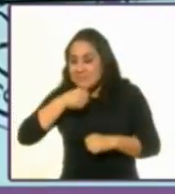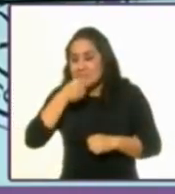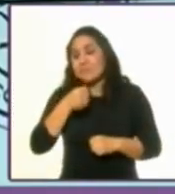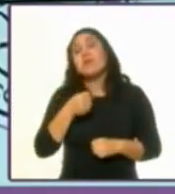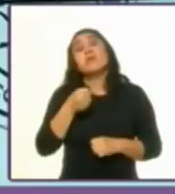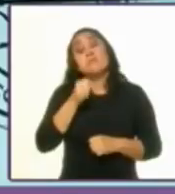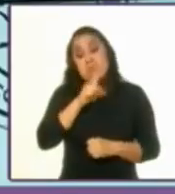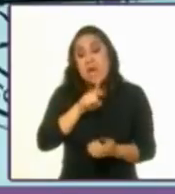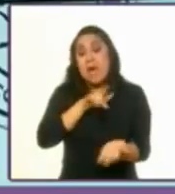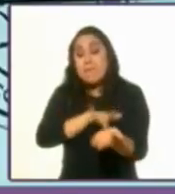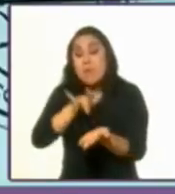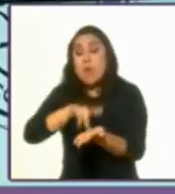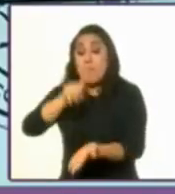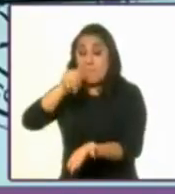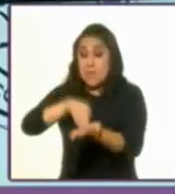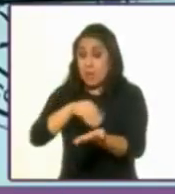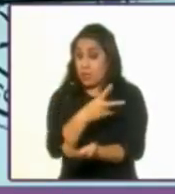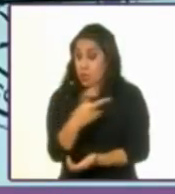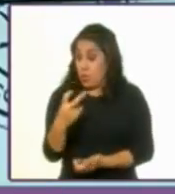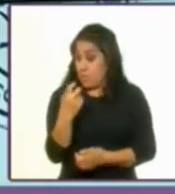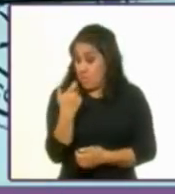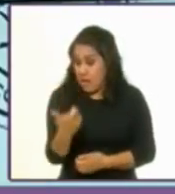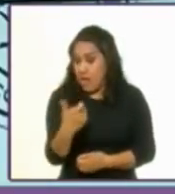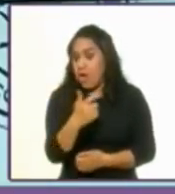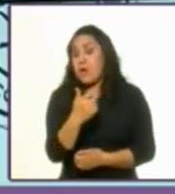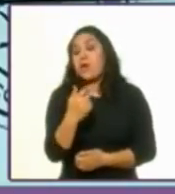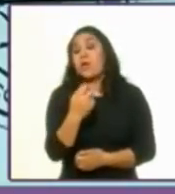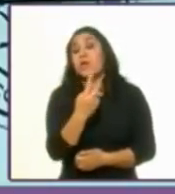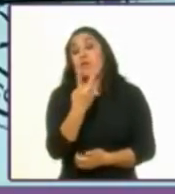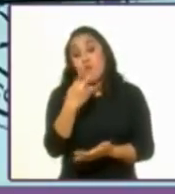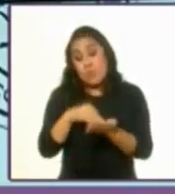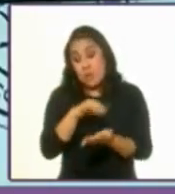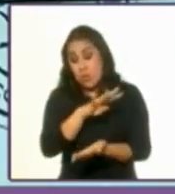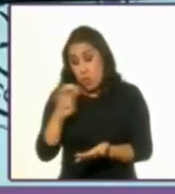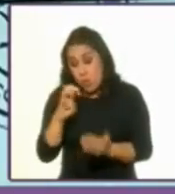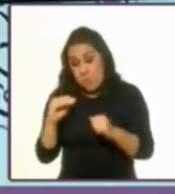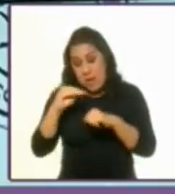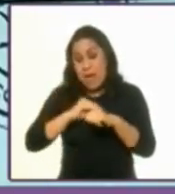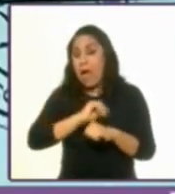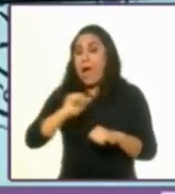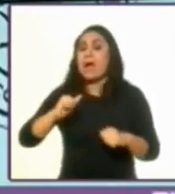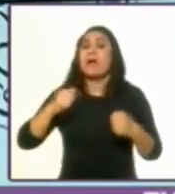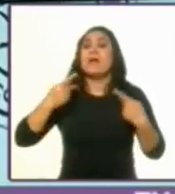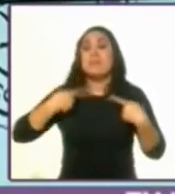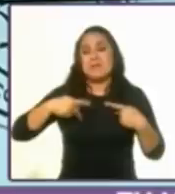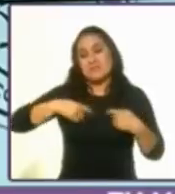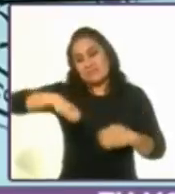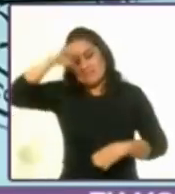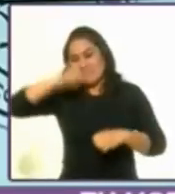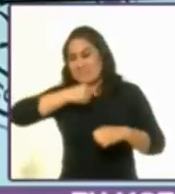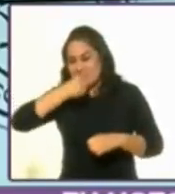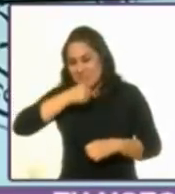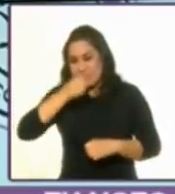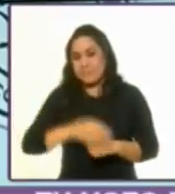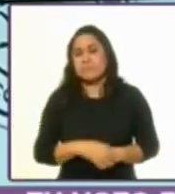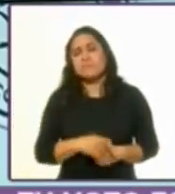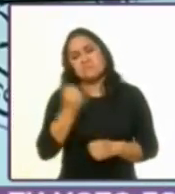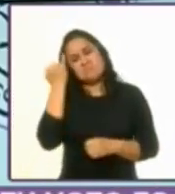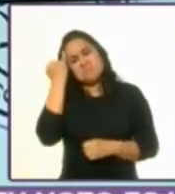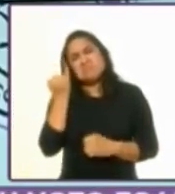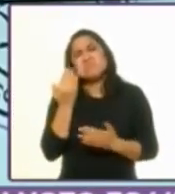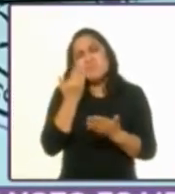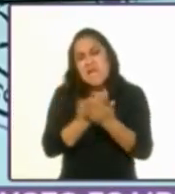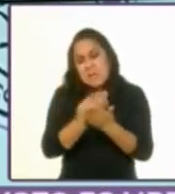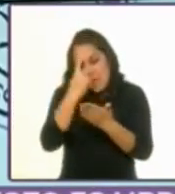de 1.200 pesos a 2400 para los adultos mayores que proponemos para desregular la